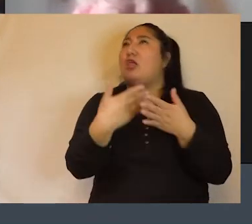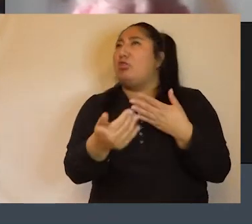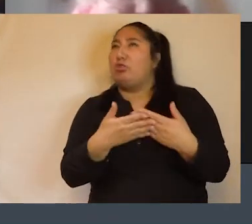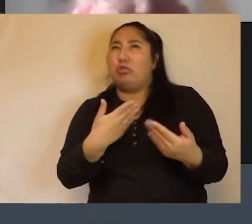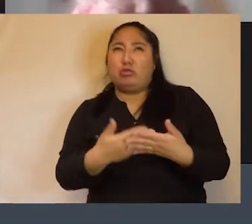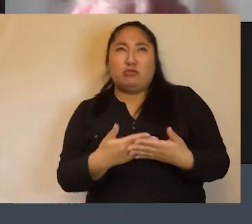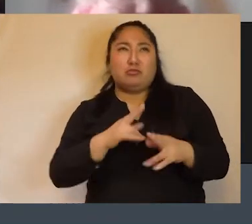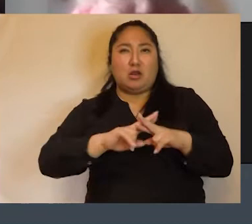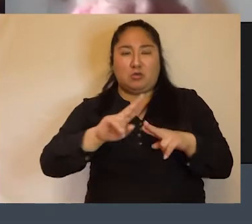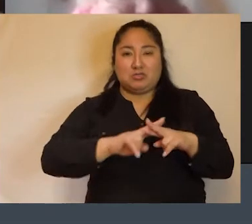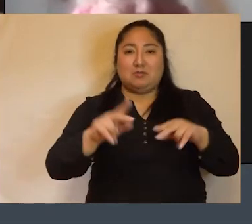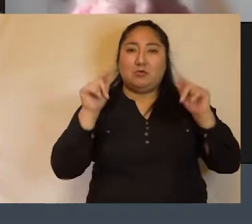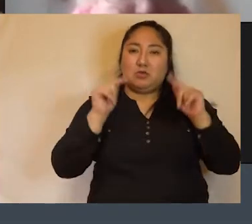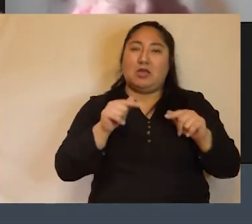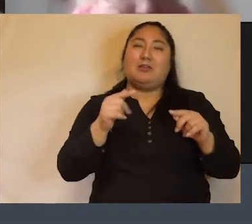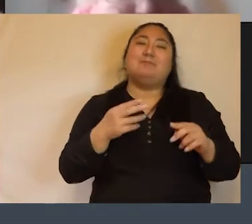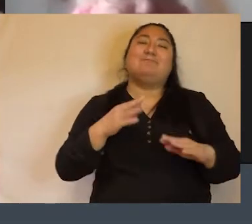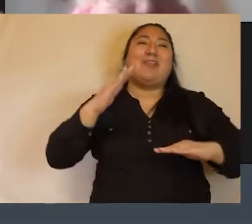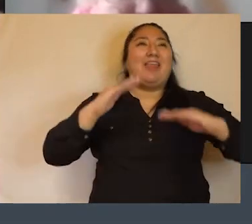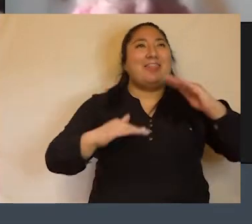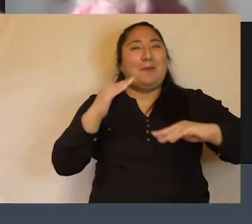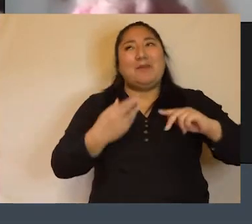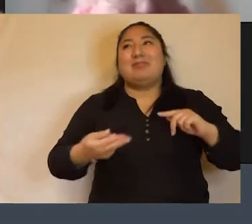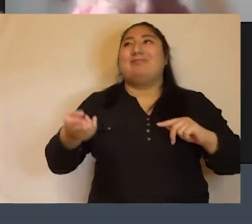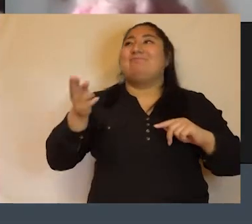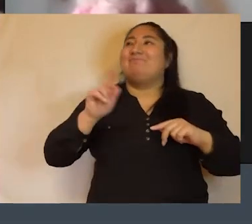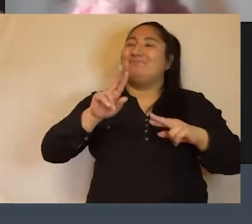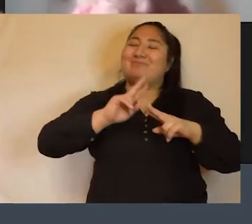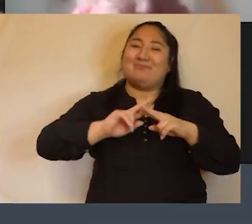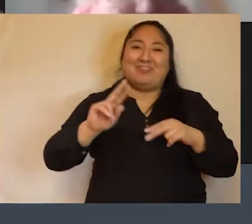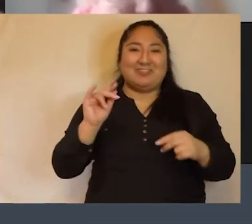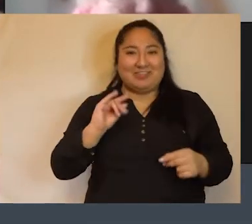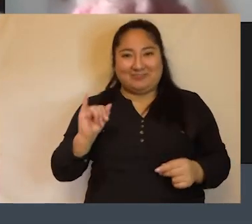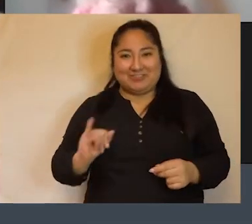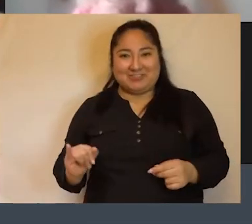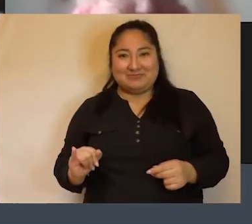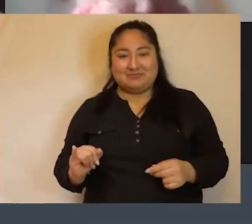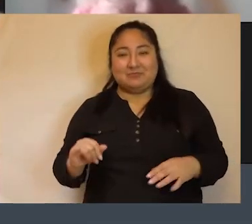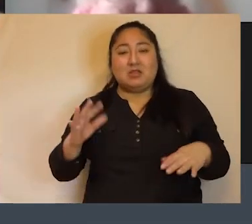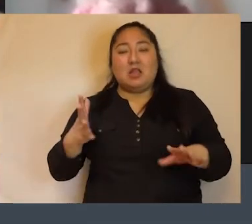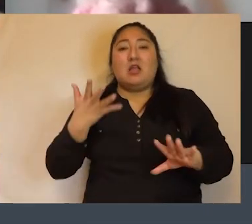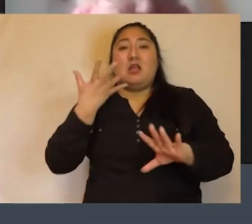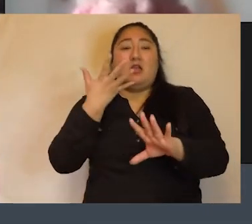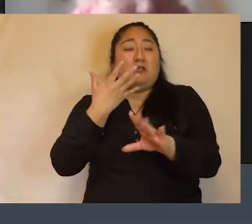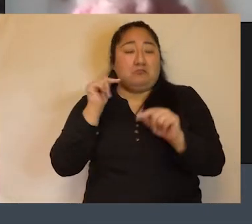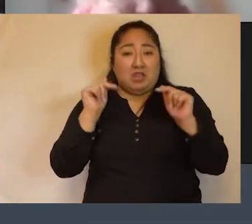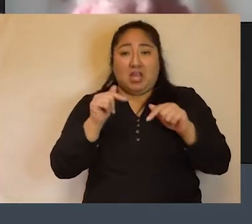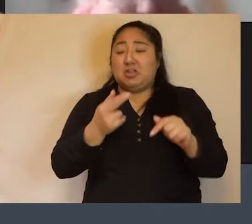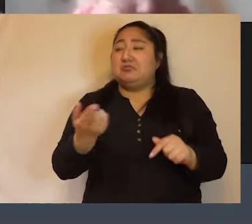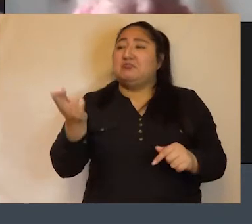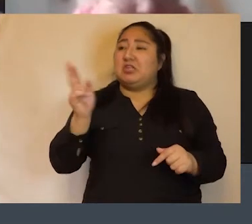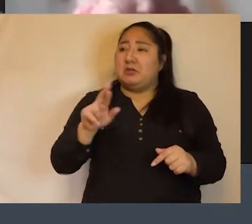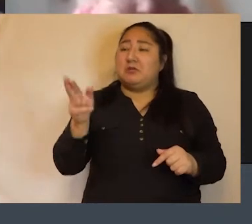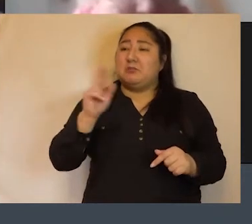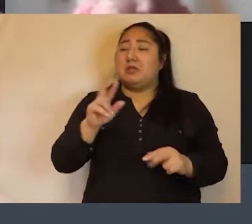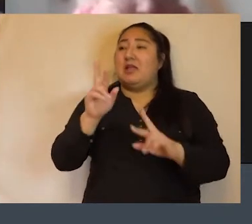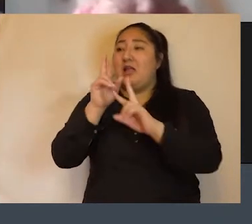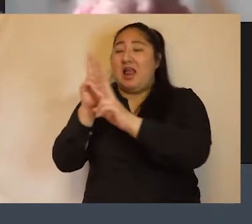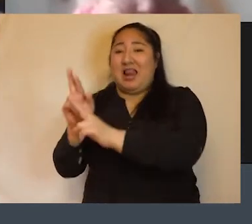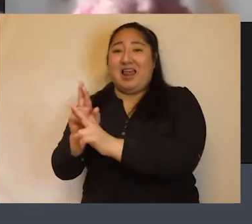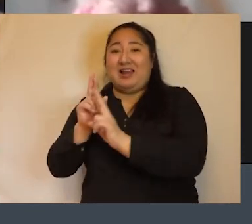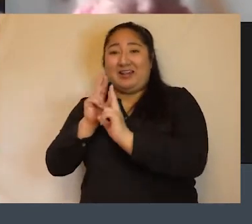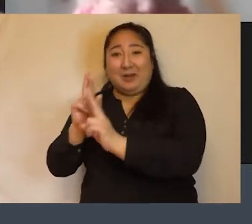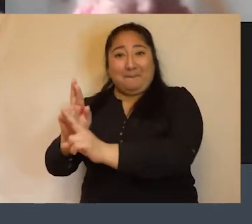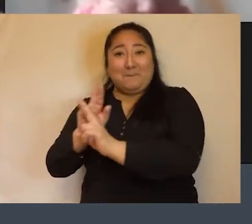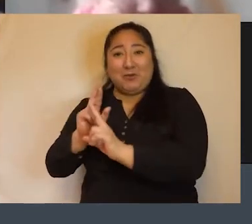¿dónde? ¿Dónde lo hacemos? Bueno, ahí va a depender nuevamente. Aquí hay una cosa que es bien recurrente en el sistema previsional y es que la